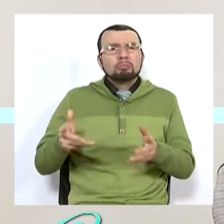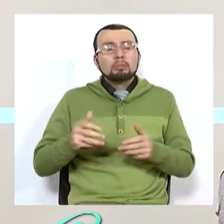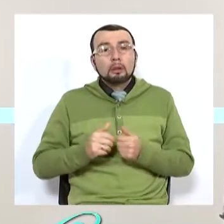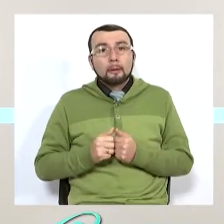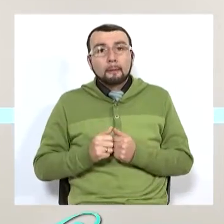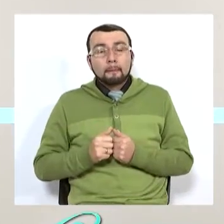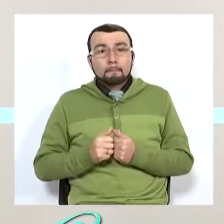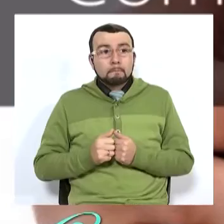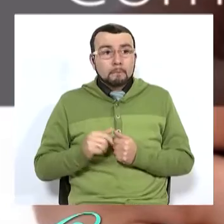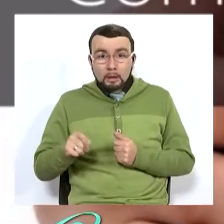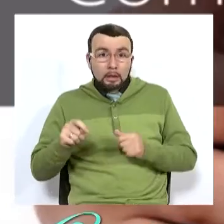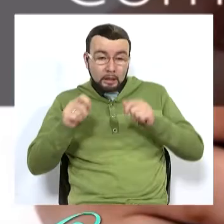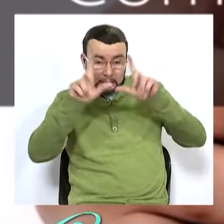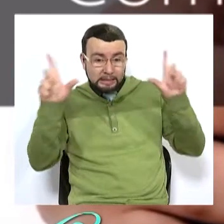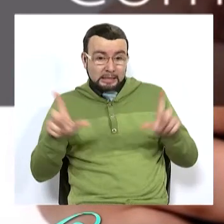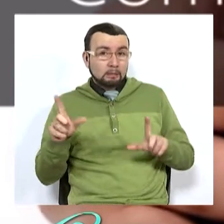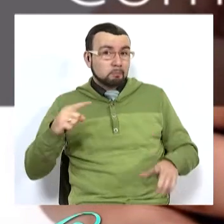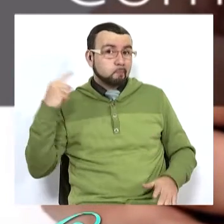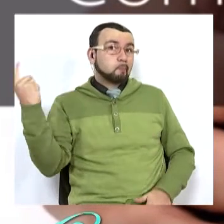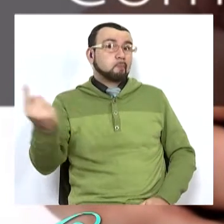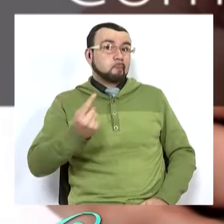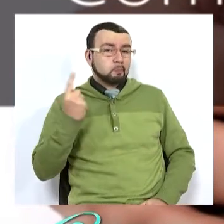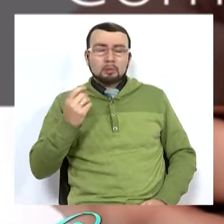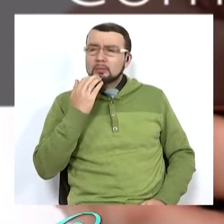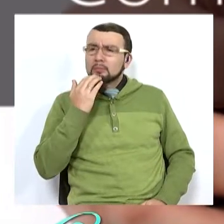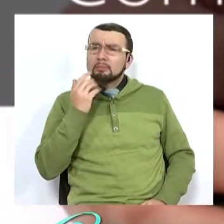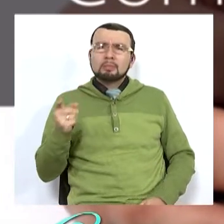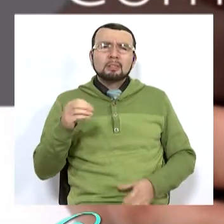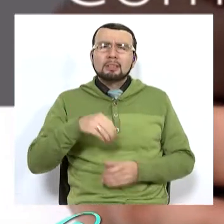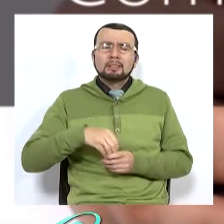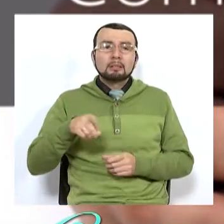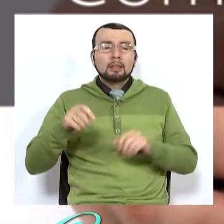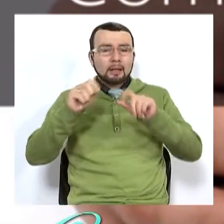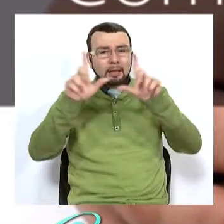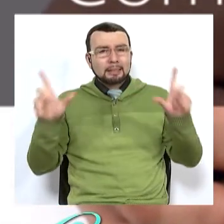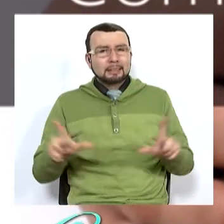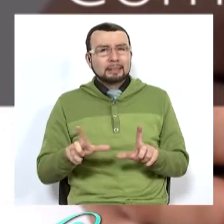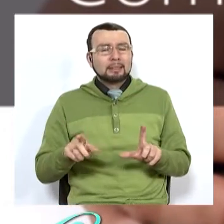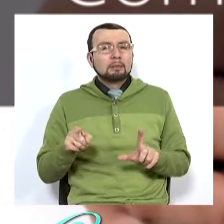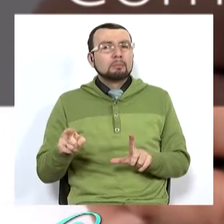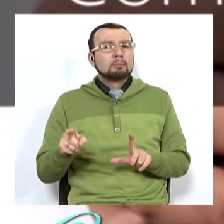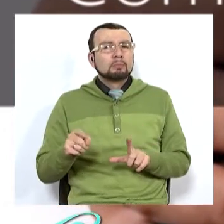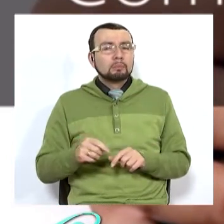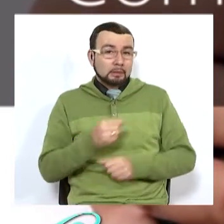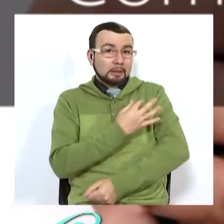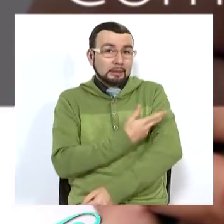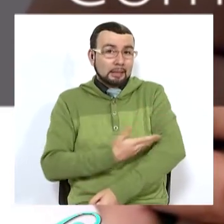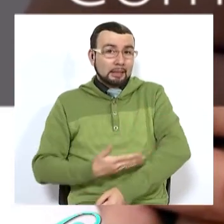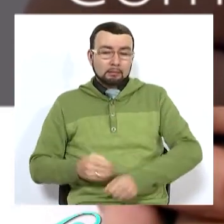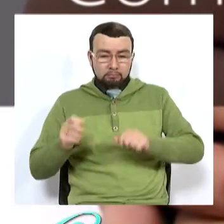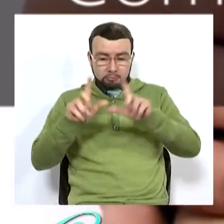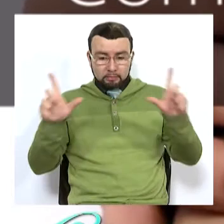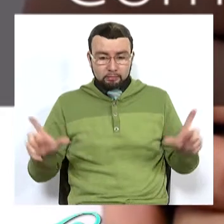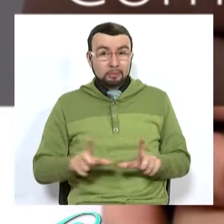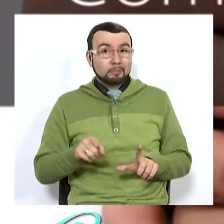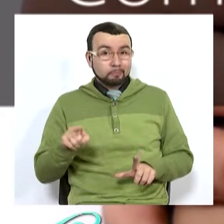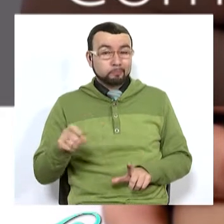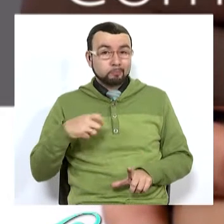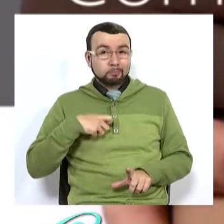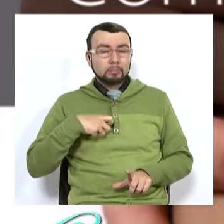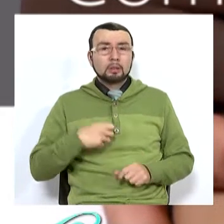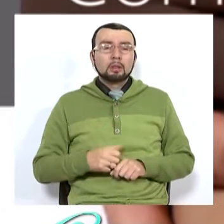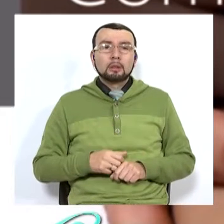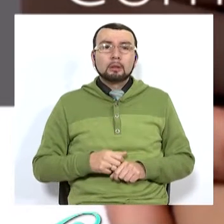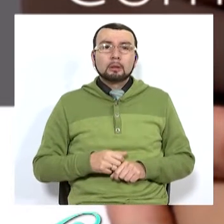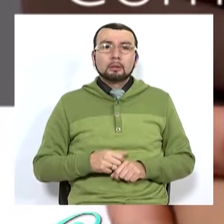con exámenes muy generales, como serían un examen de sangre, o sea, un cuadro hemático,